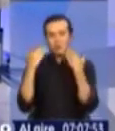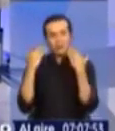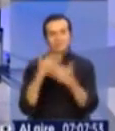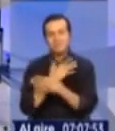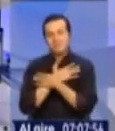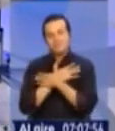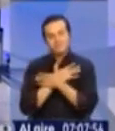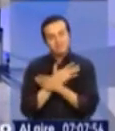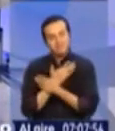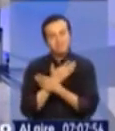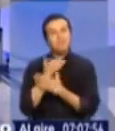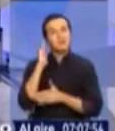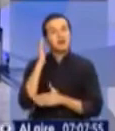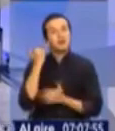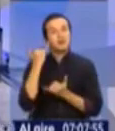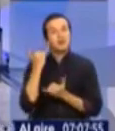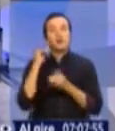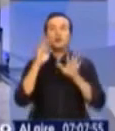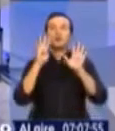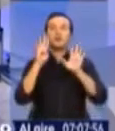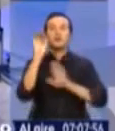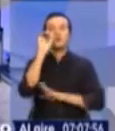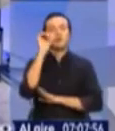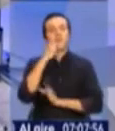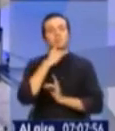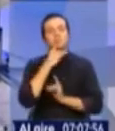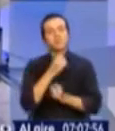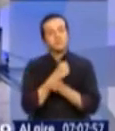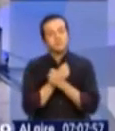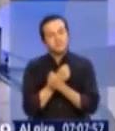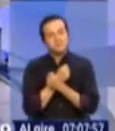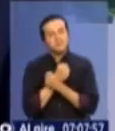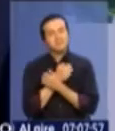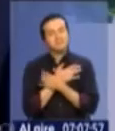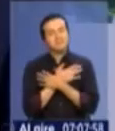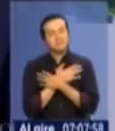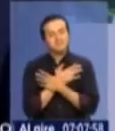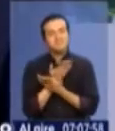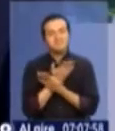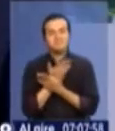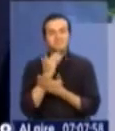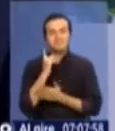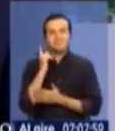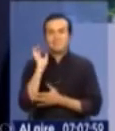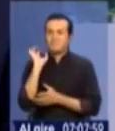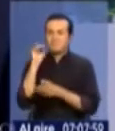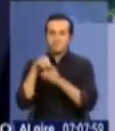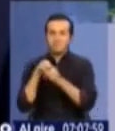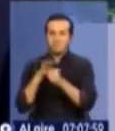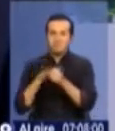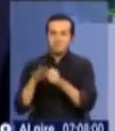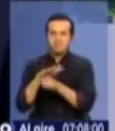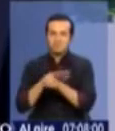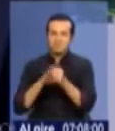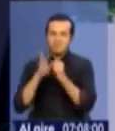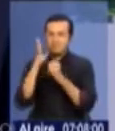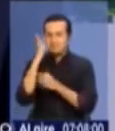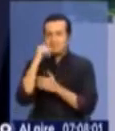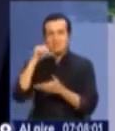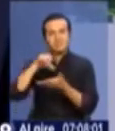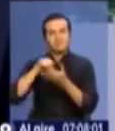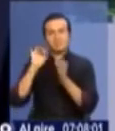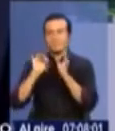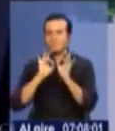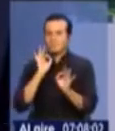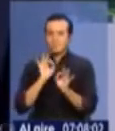en este momento el 9 de octubre nos vamos a estar todos en el gobierno y creo que ciudad de fecha gloriosa